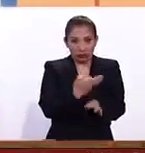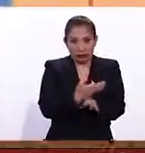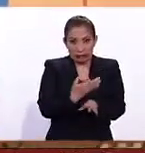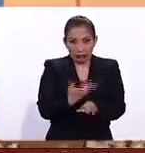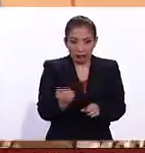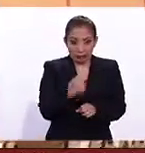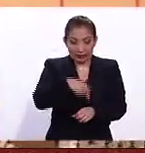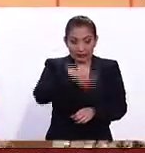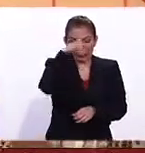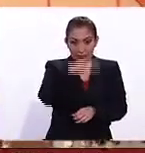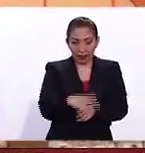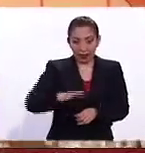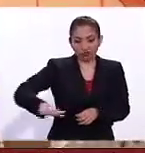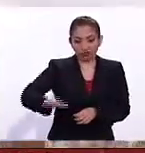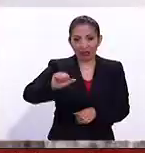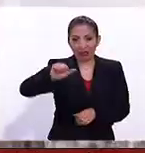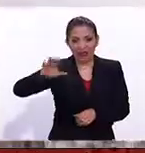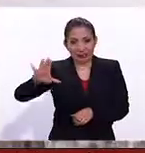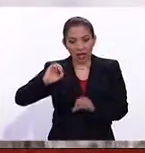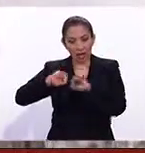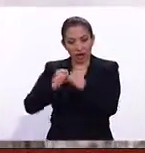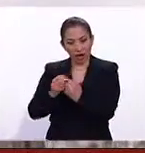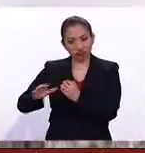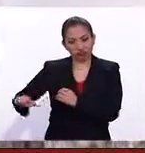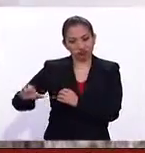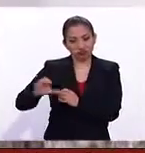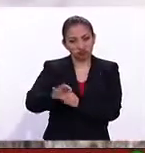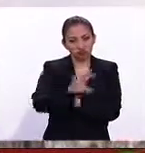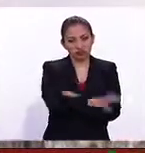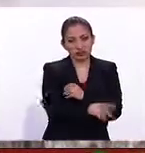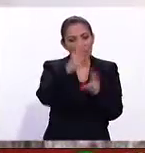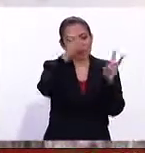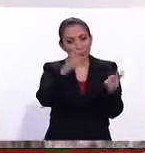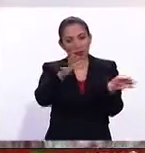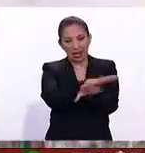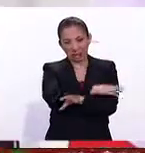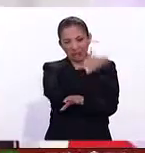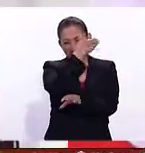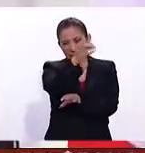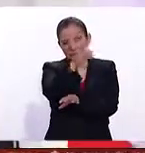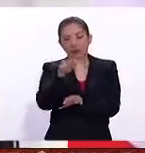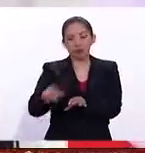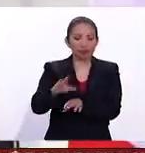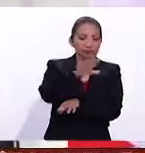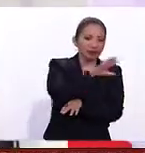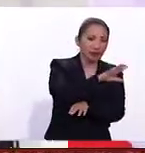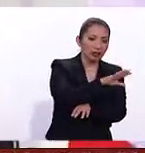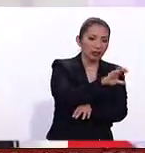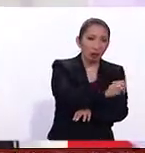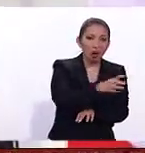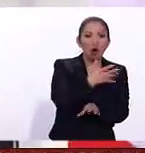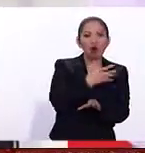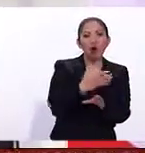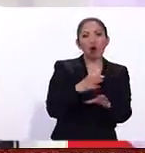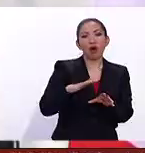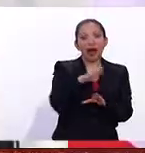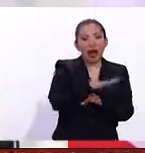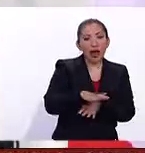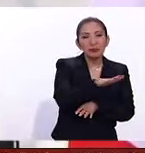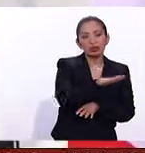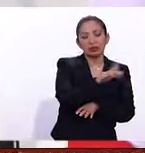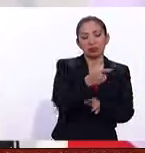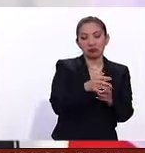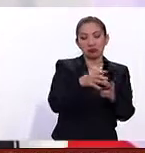otro lado, en México, la sociedad civil organizada alrededor del tema de cambio climático, alrededor del tema de medio ambiente